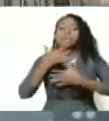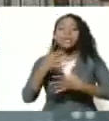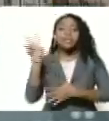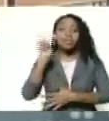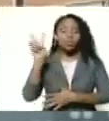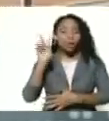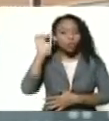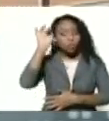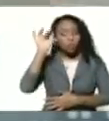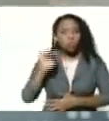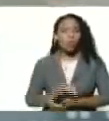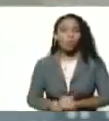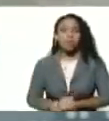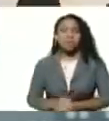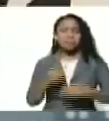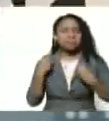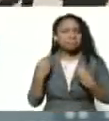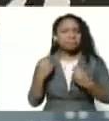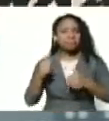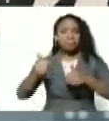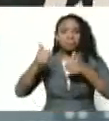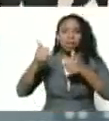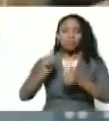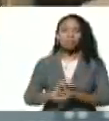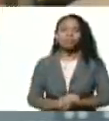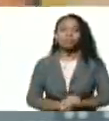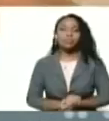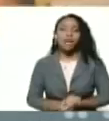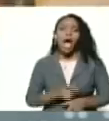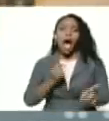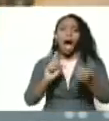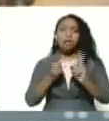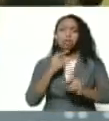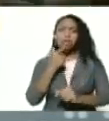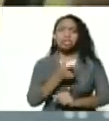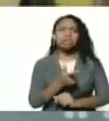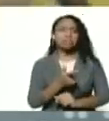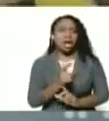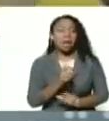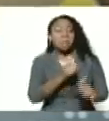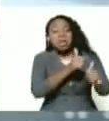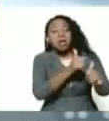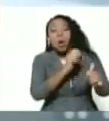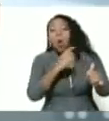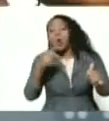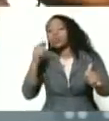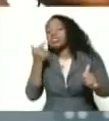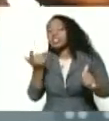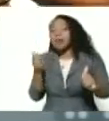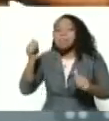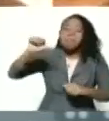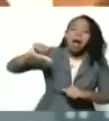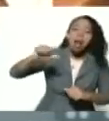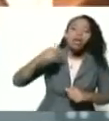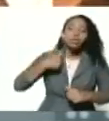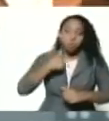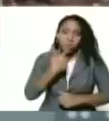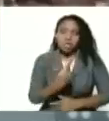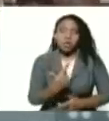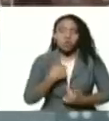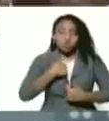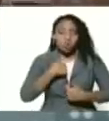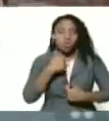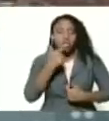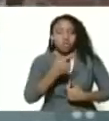ser para bien. Algunos dirían para bien o para mal. Yo digo para bien porque